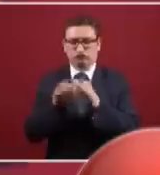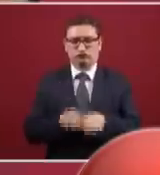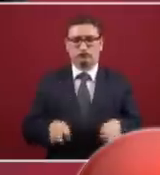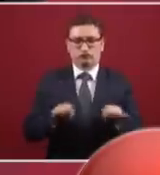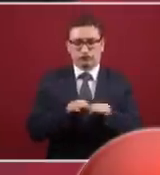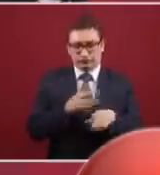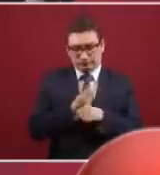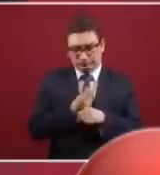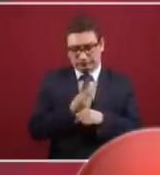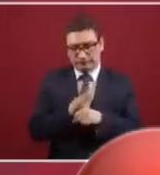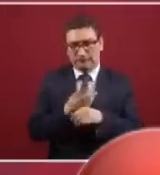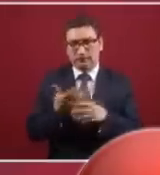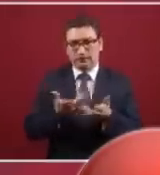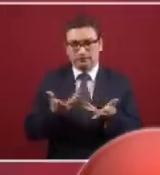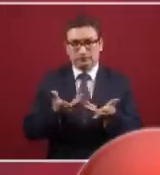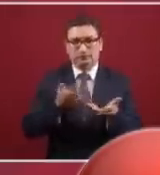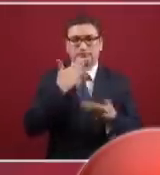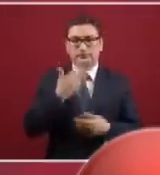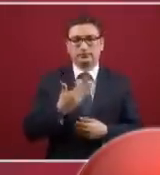para que si